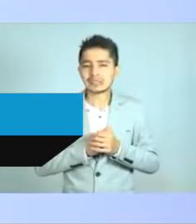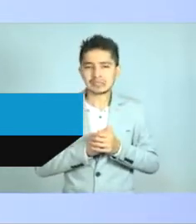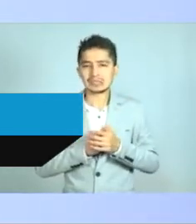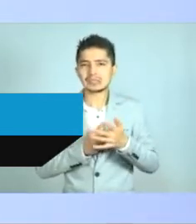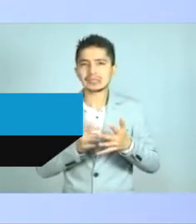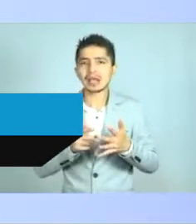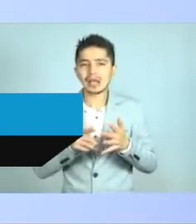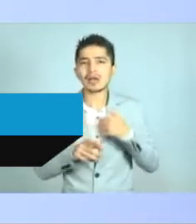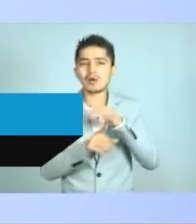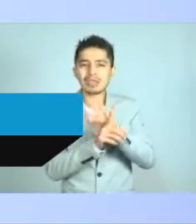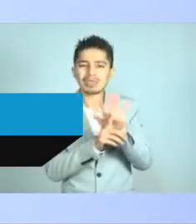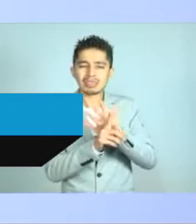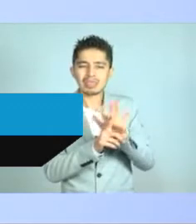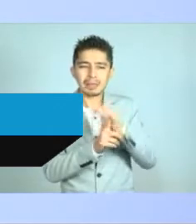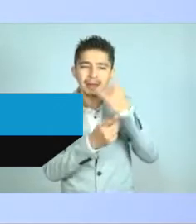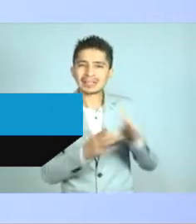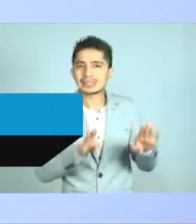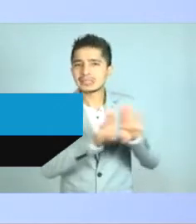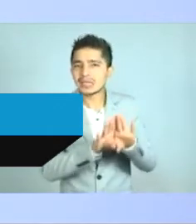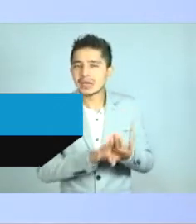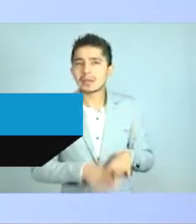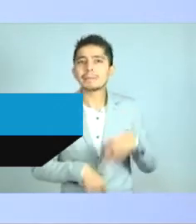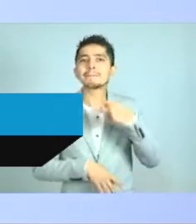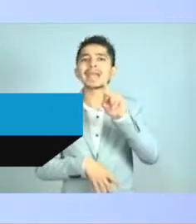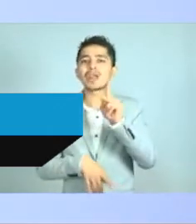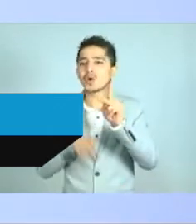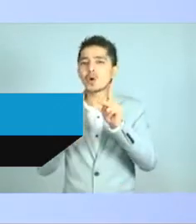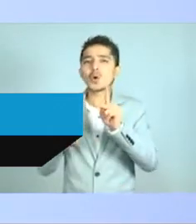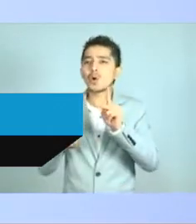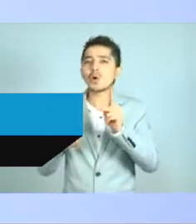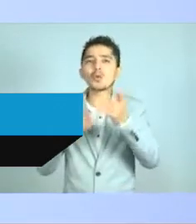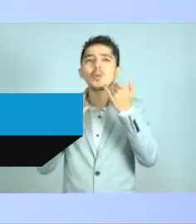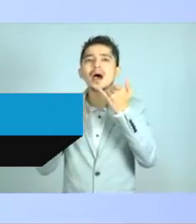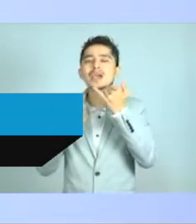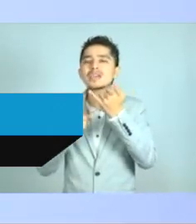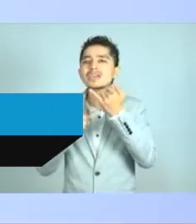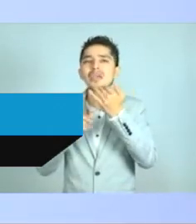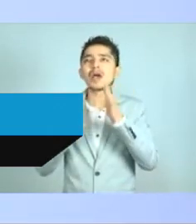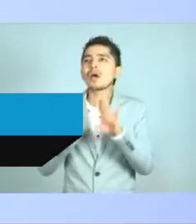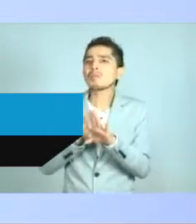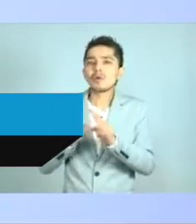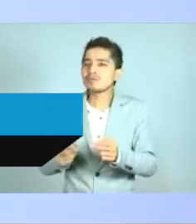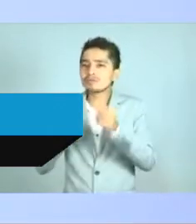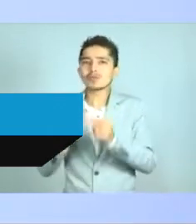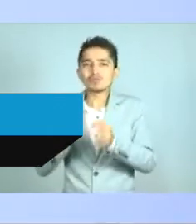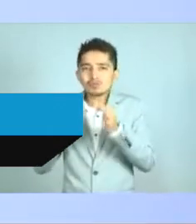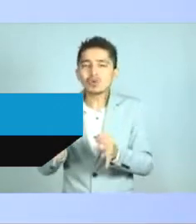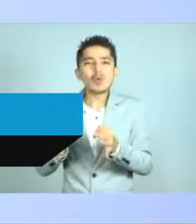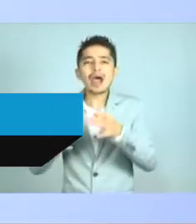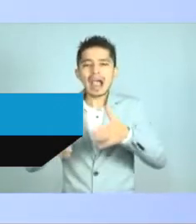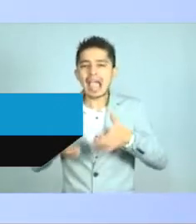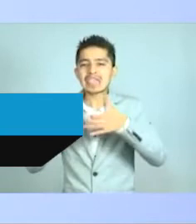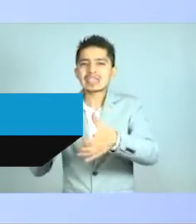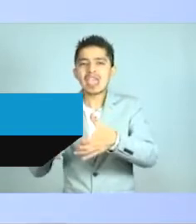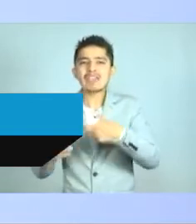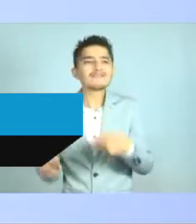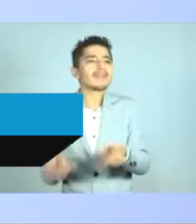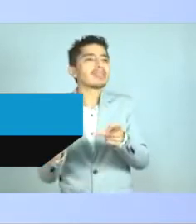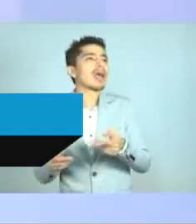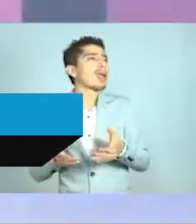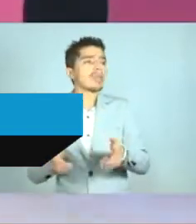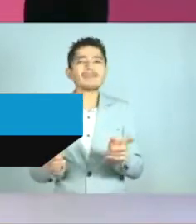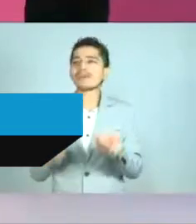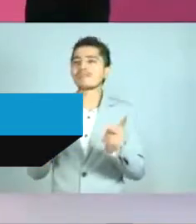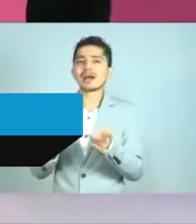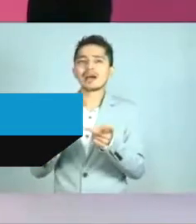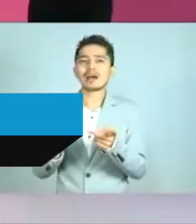y si hay que ir a comprar la comida, pues hay que comprar el sábado, o sea, los que hacen,